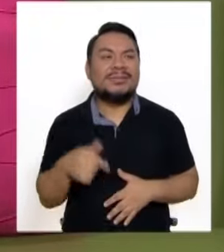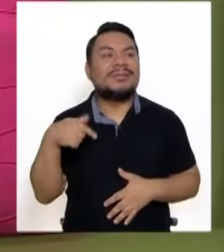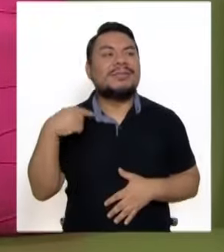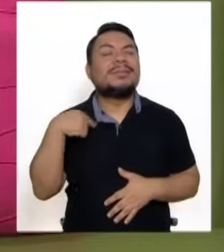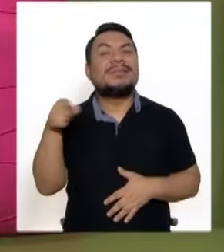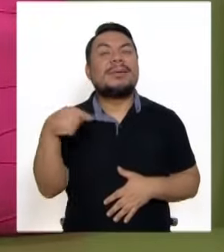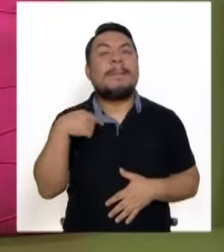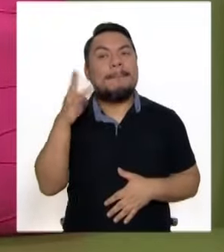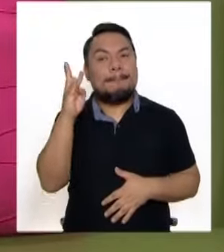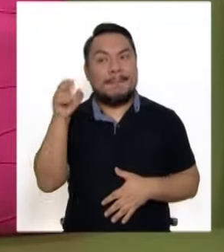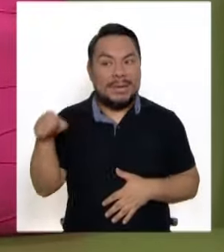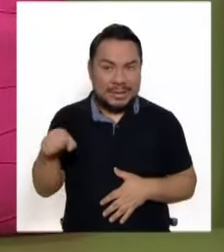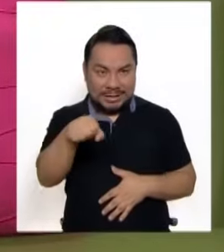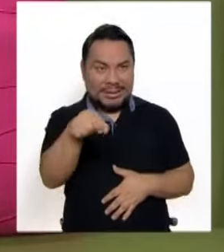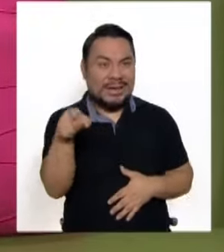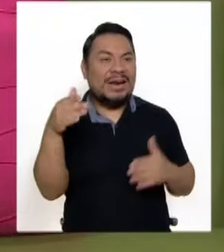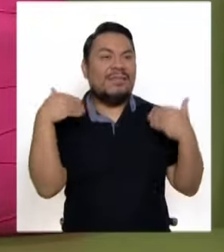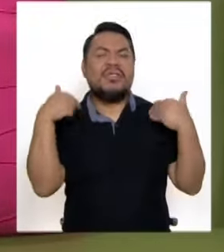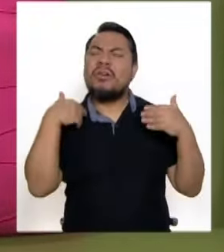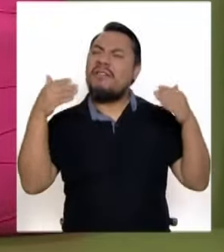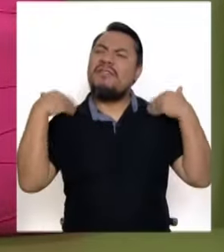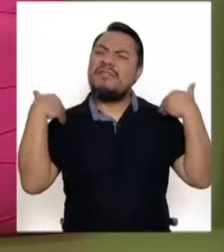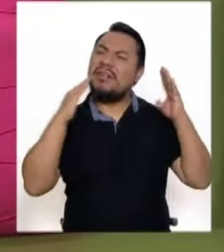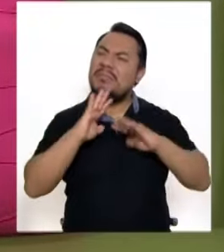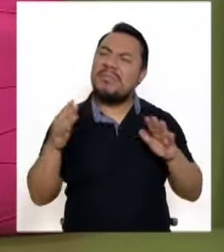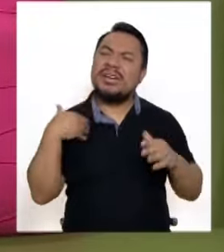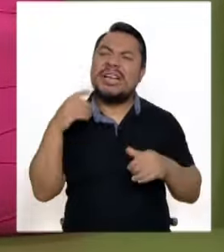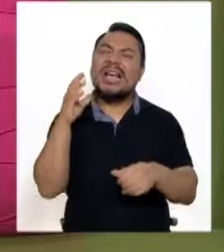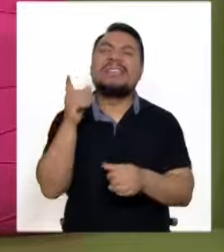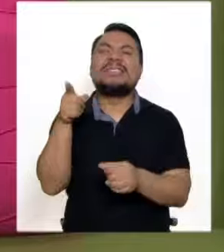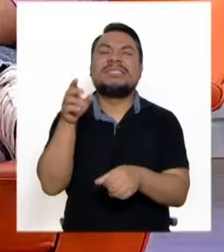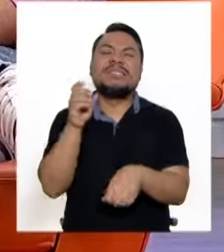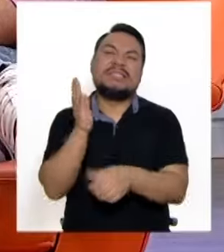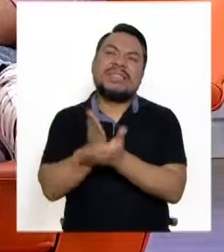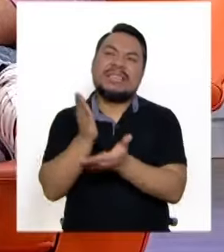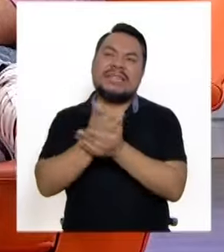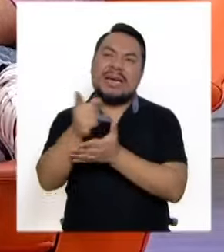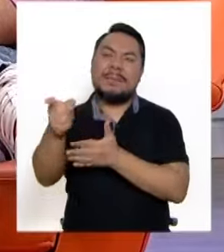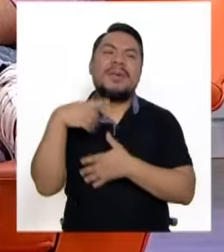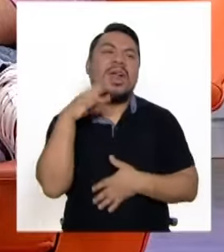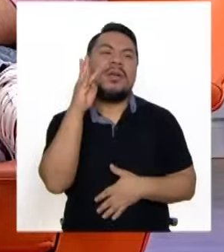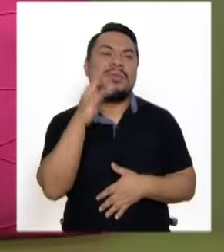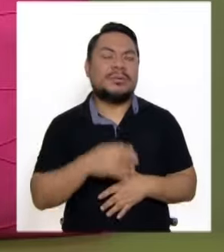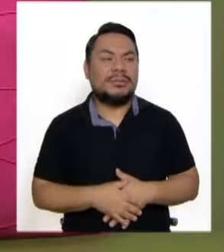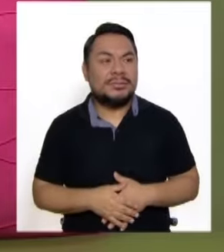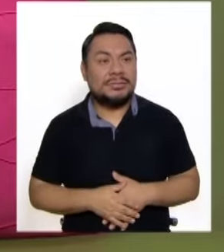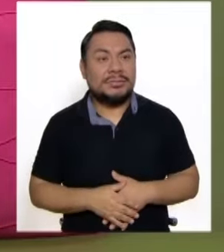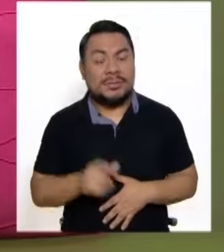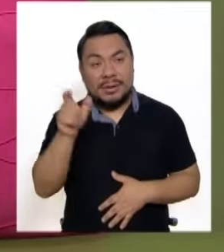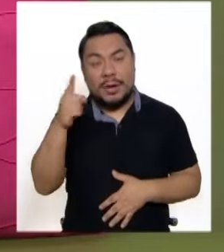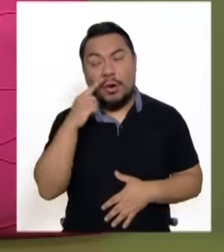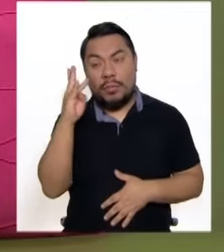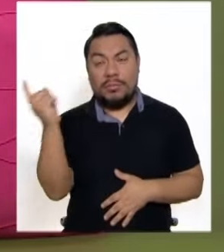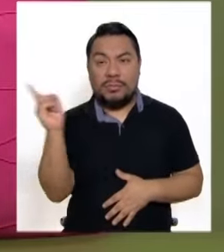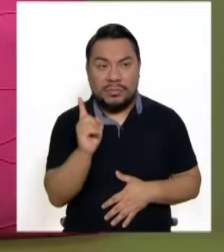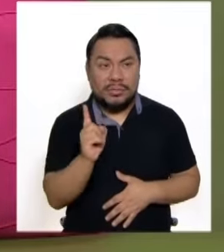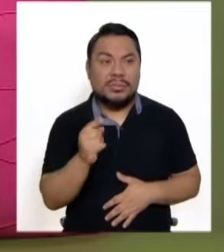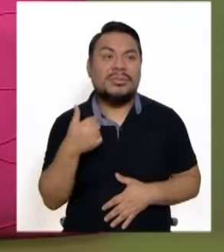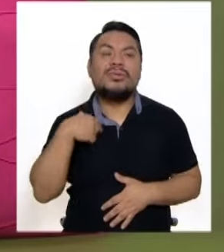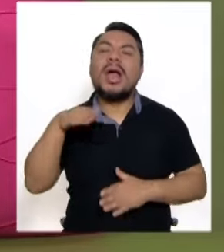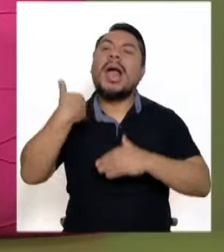está sufriendo. Yo no, porque yo soy feliz fregándole la pita todo el día. A tu marido el psicólogo para que te haga. No, mira, él llega y yo no lo